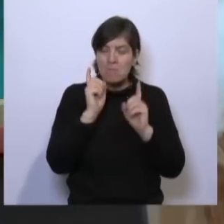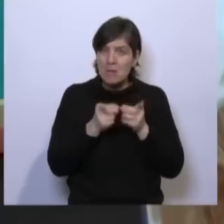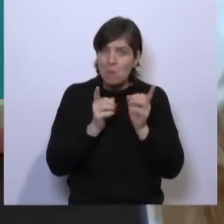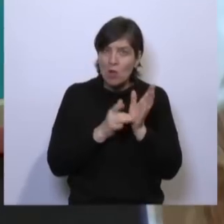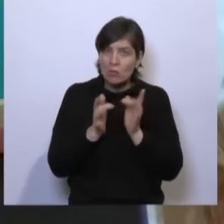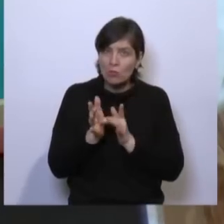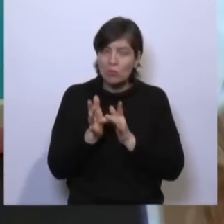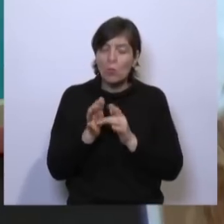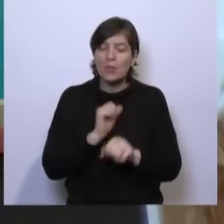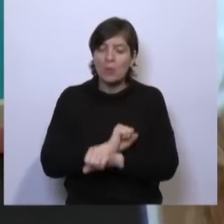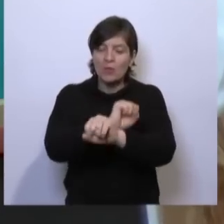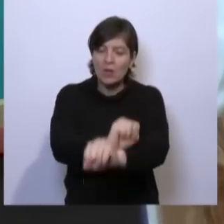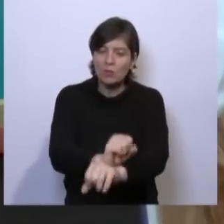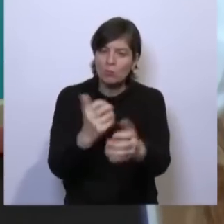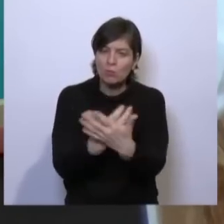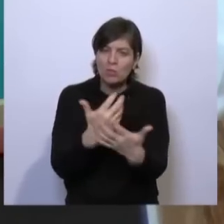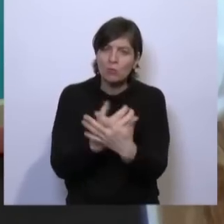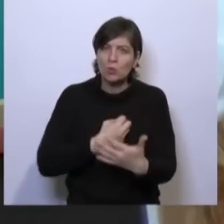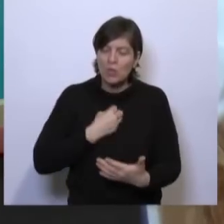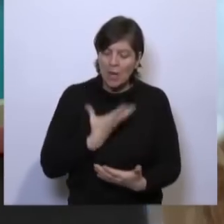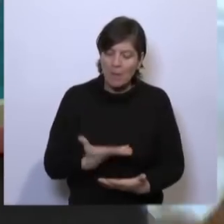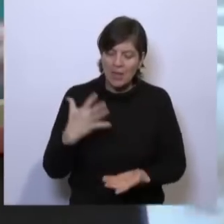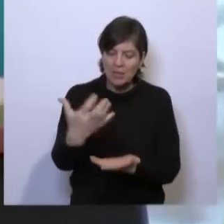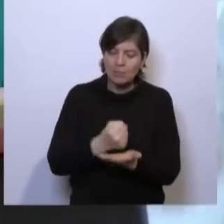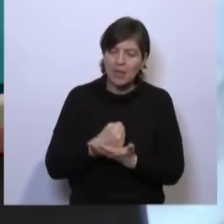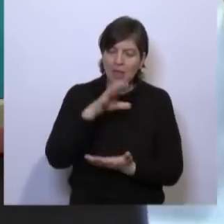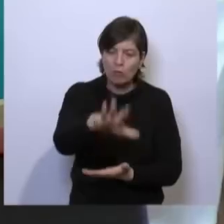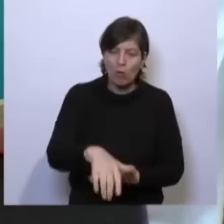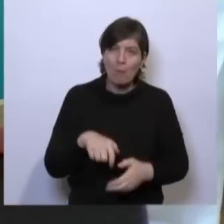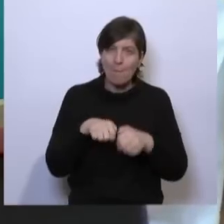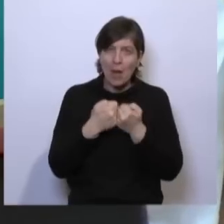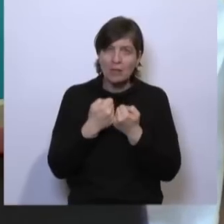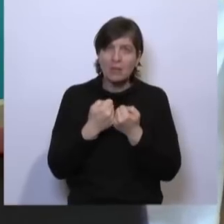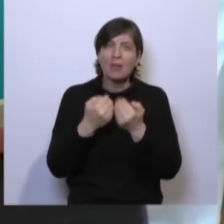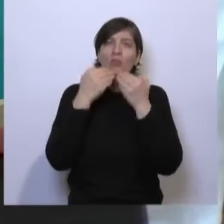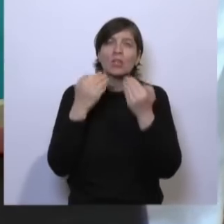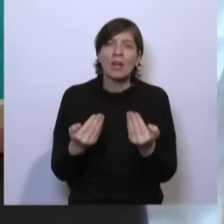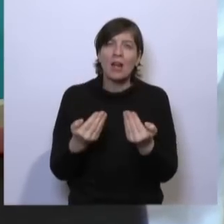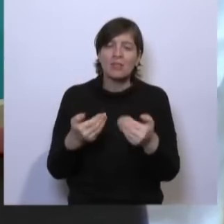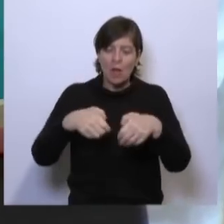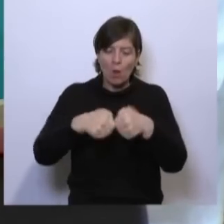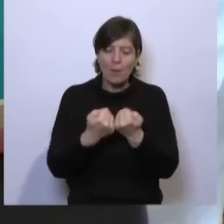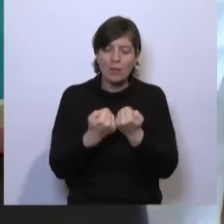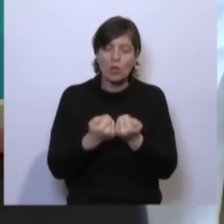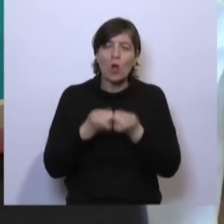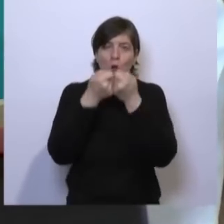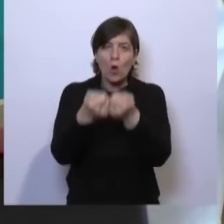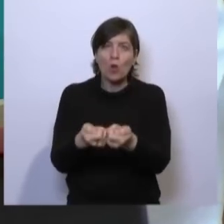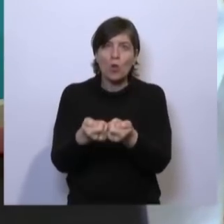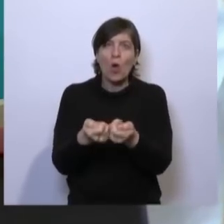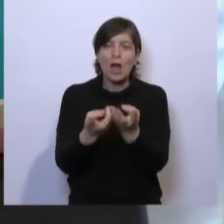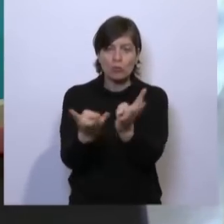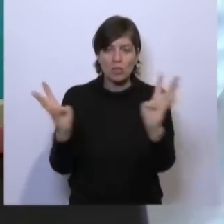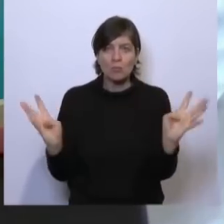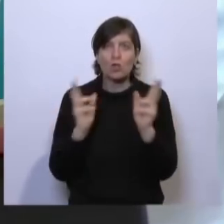mismo, cuando iba a ser entregado a su pasión voluntariamente aceptada, tomó pan, dándote gracias lo partió y lo dio a